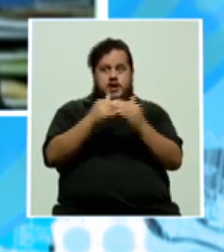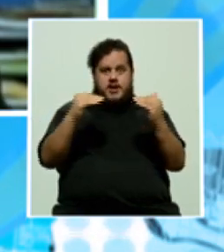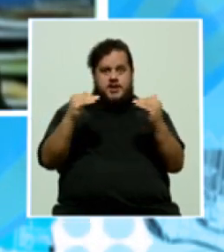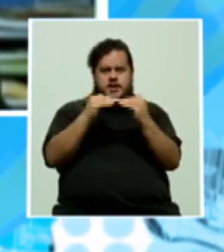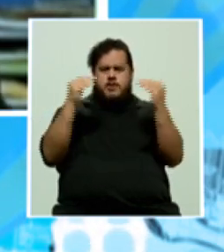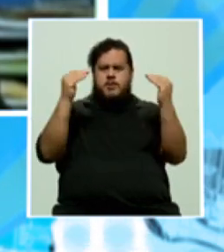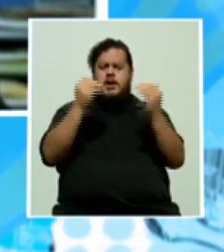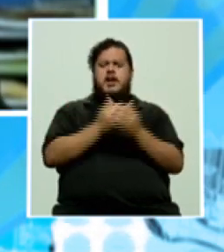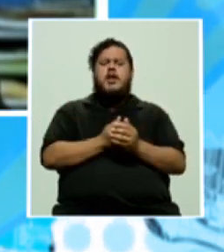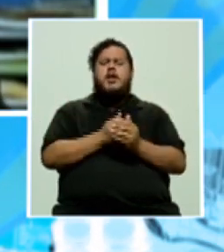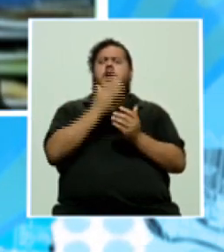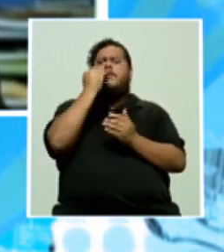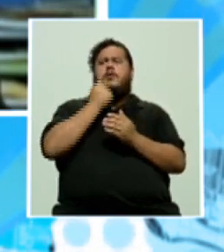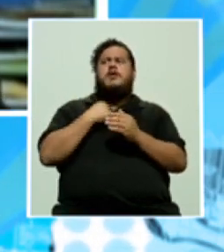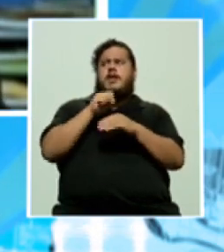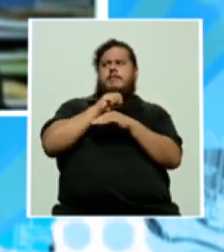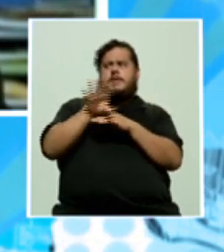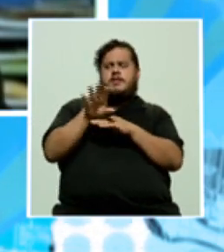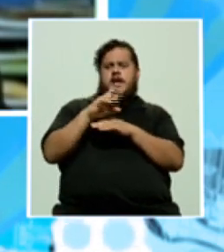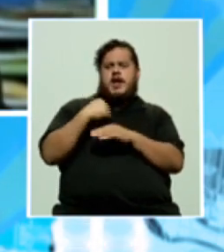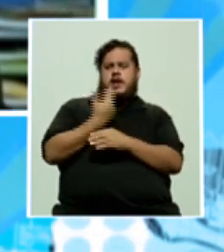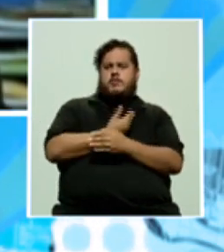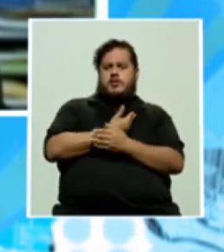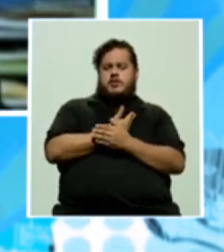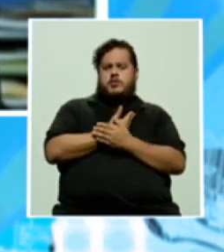por qué mandar a nuestros